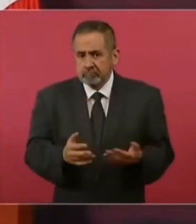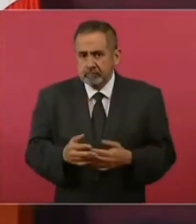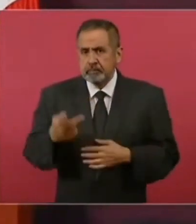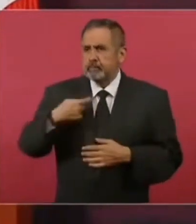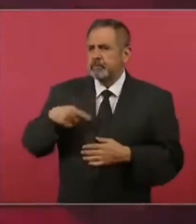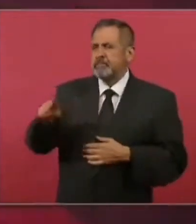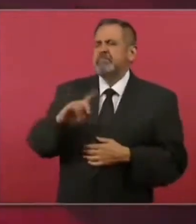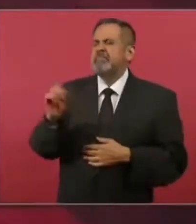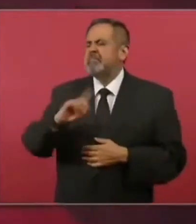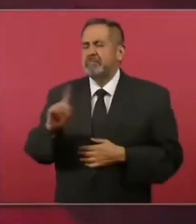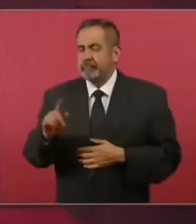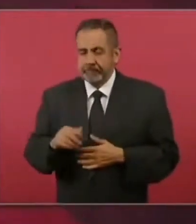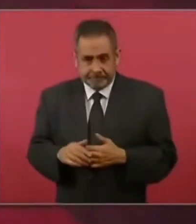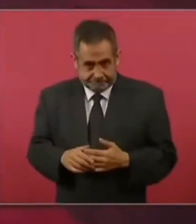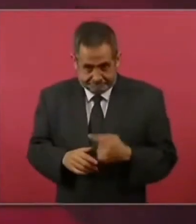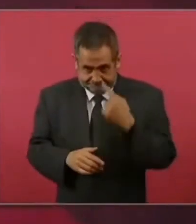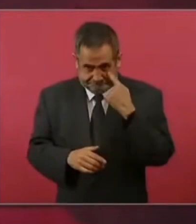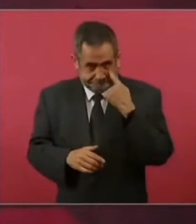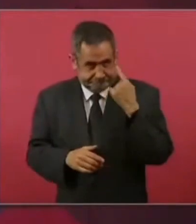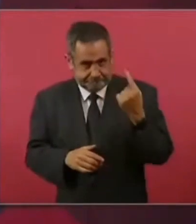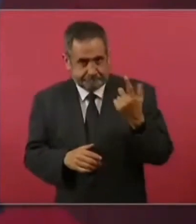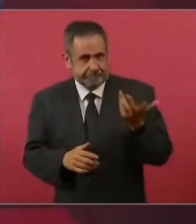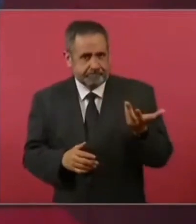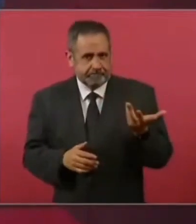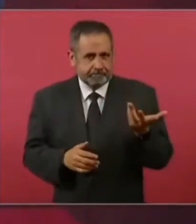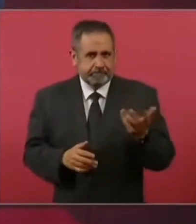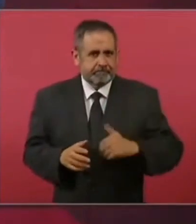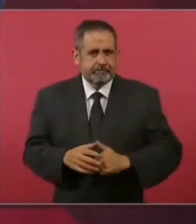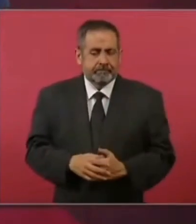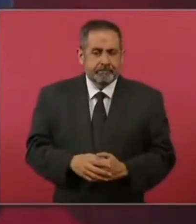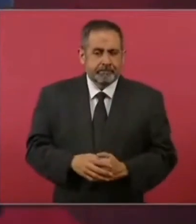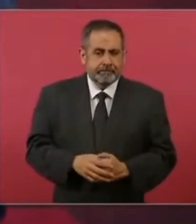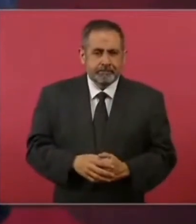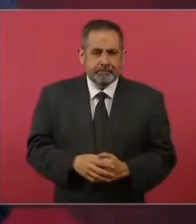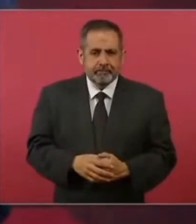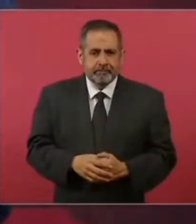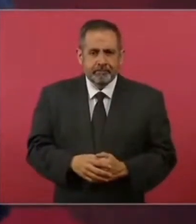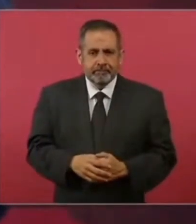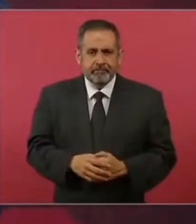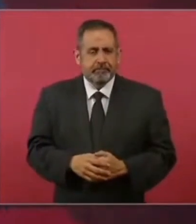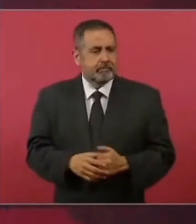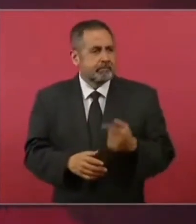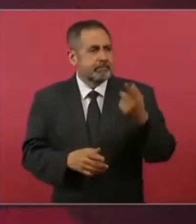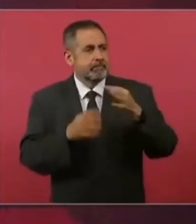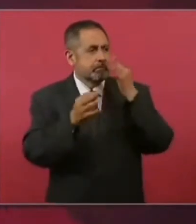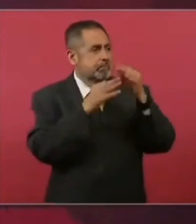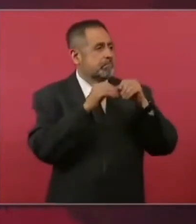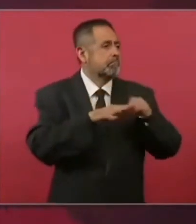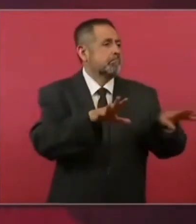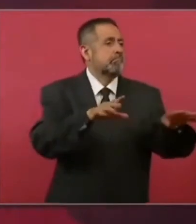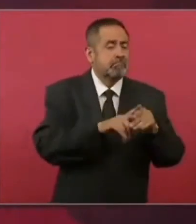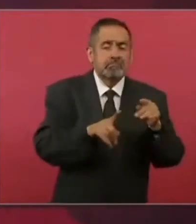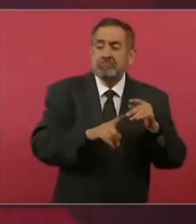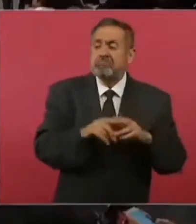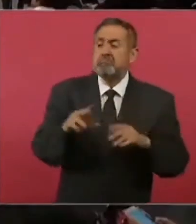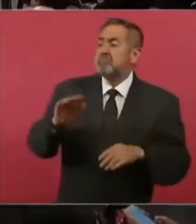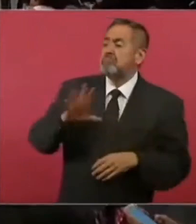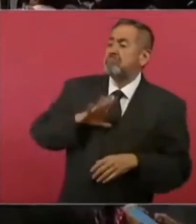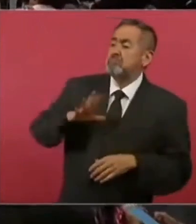dice la gente, no es cierto, pues no, aunque los medios, ¿no?, que